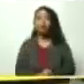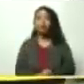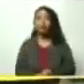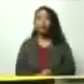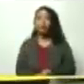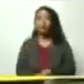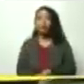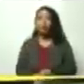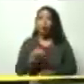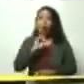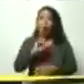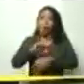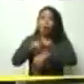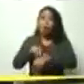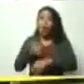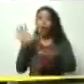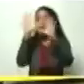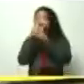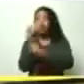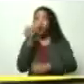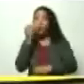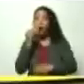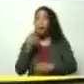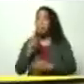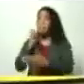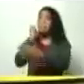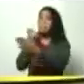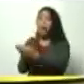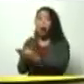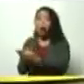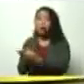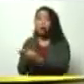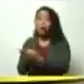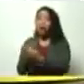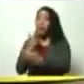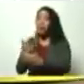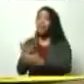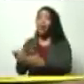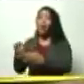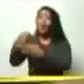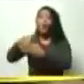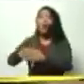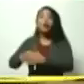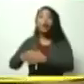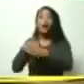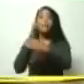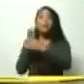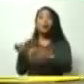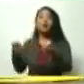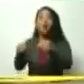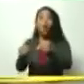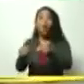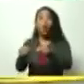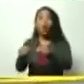o más tarde a cenar y cuando fuera a pagar le apareciera su cuenta bancaria congelada